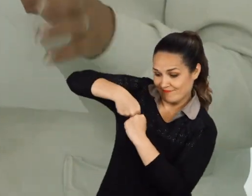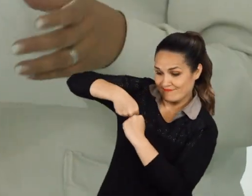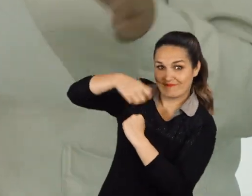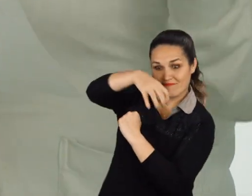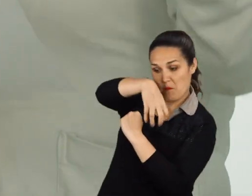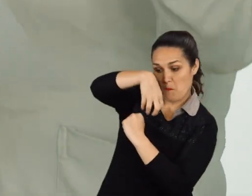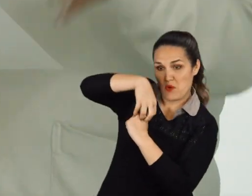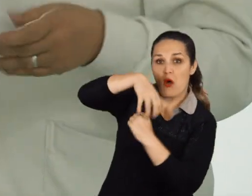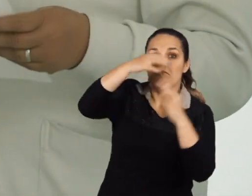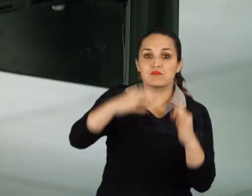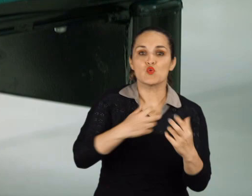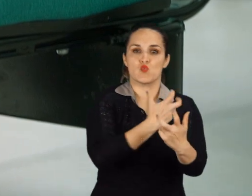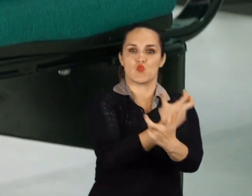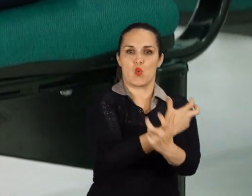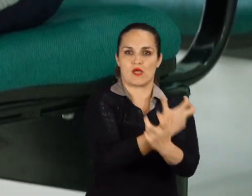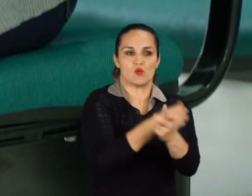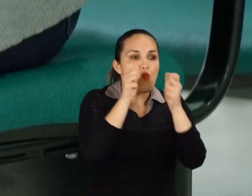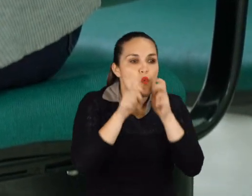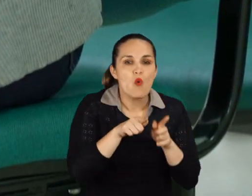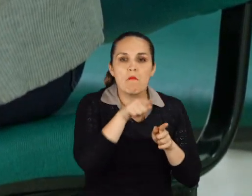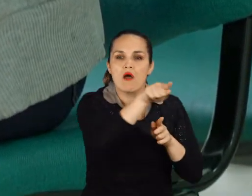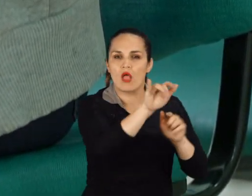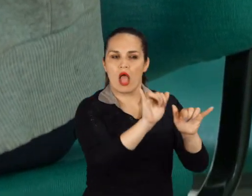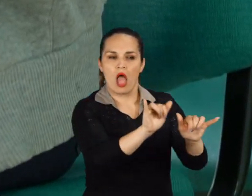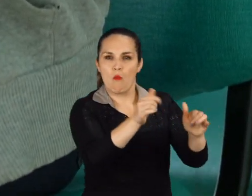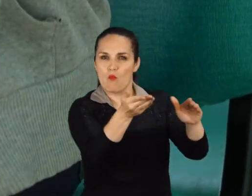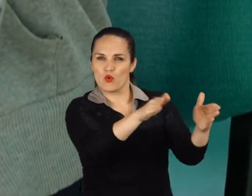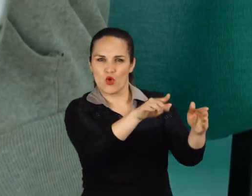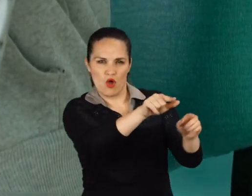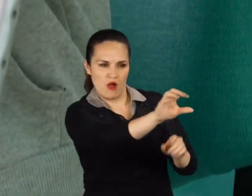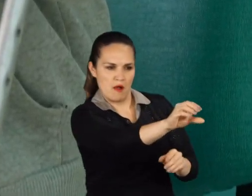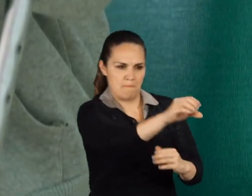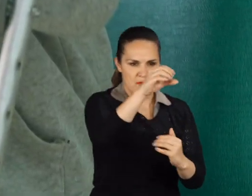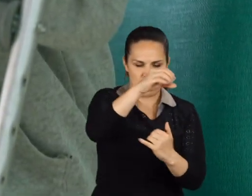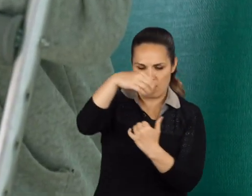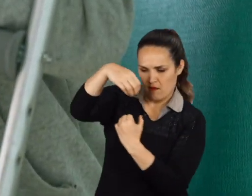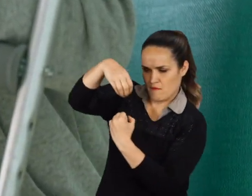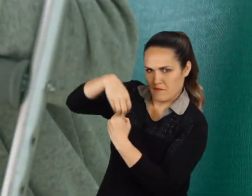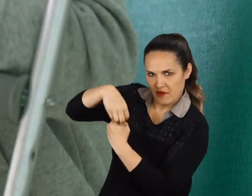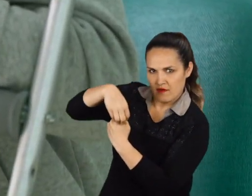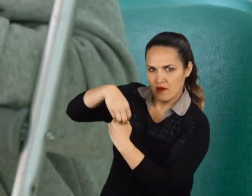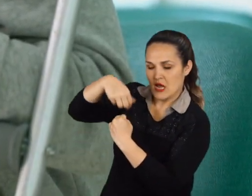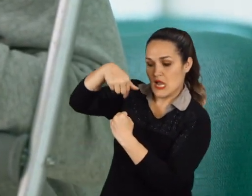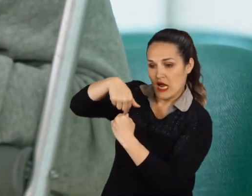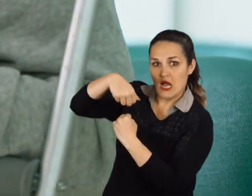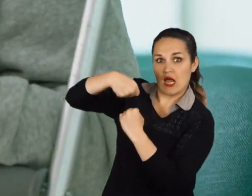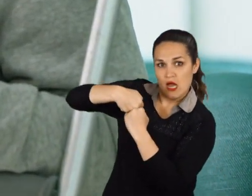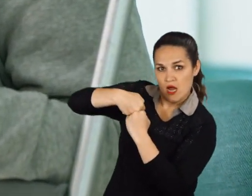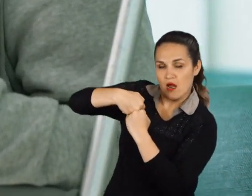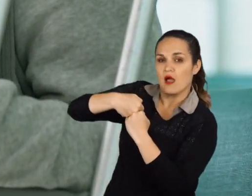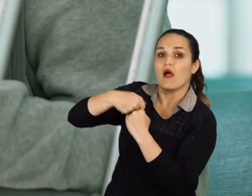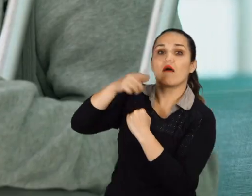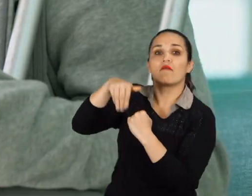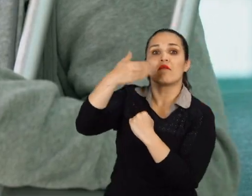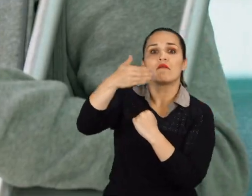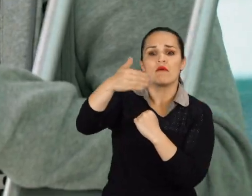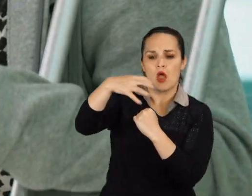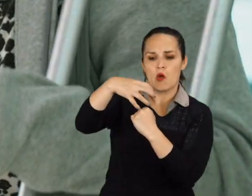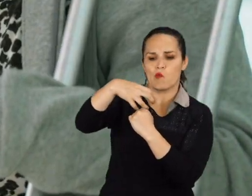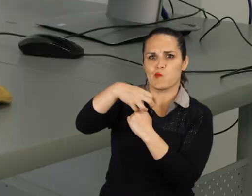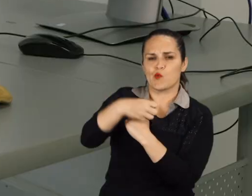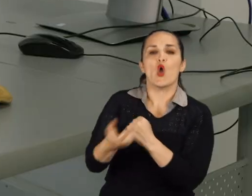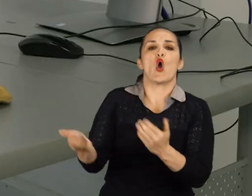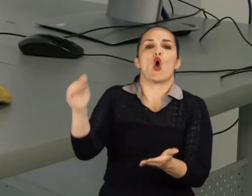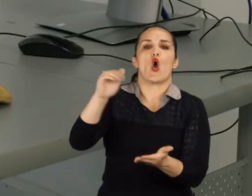la articulación se comenzó a gastar y fue necesario hacer otra cirugía a la niña. Fue cuando